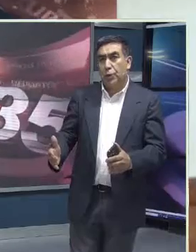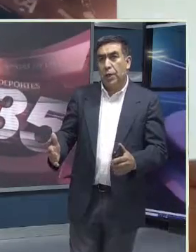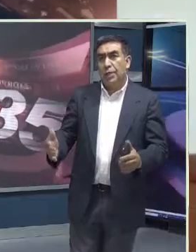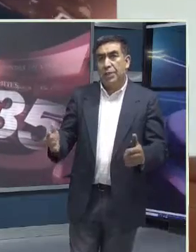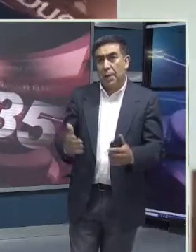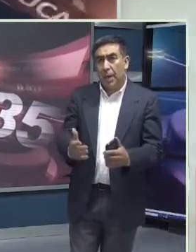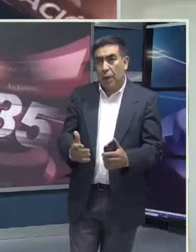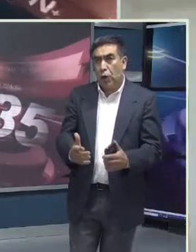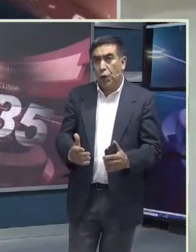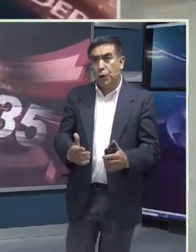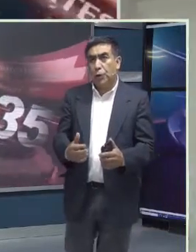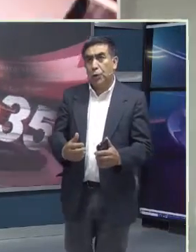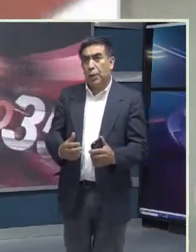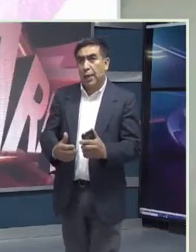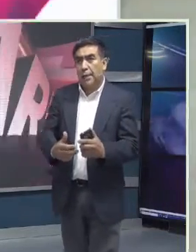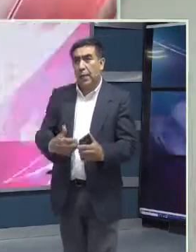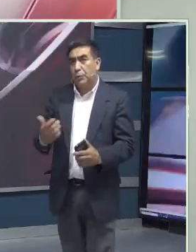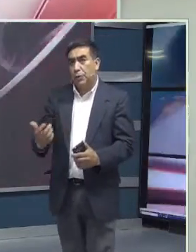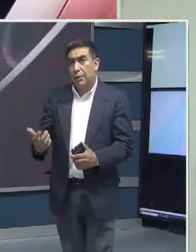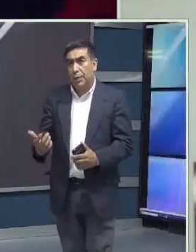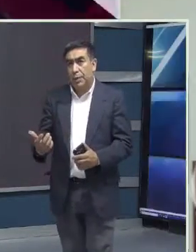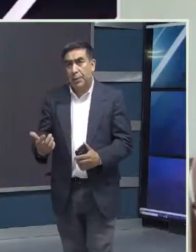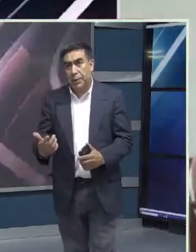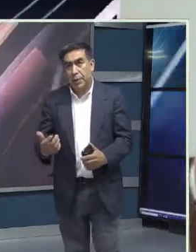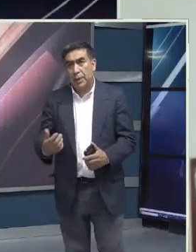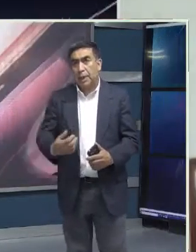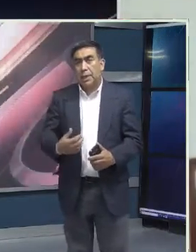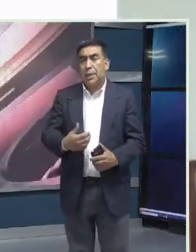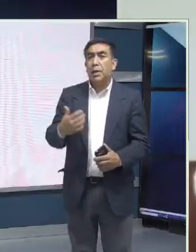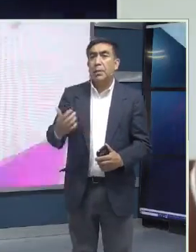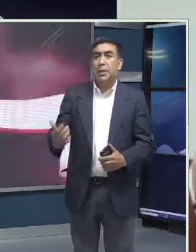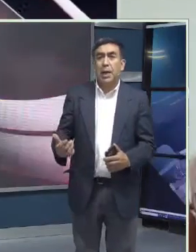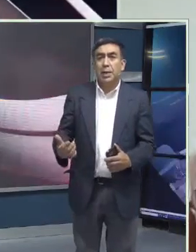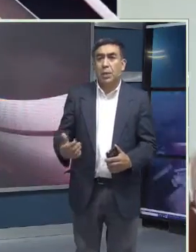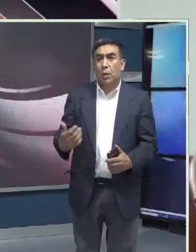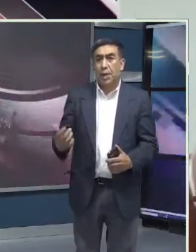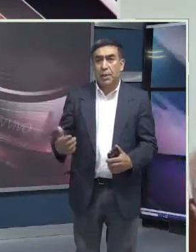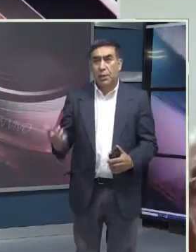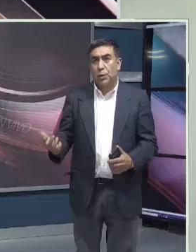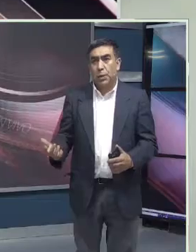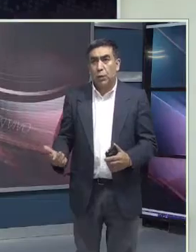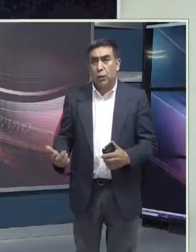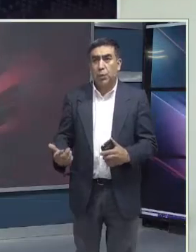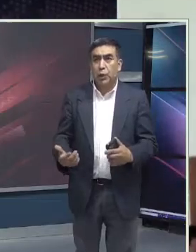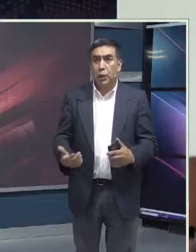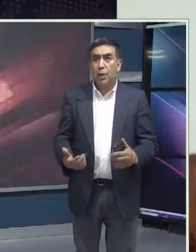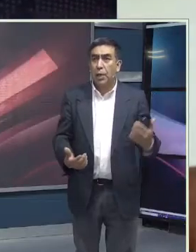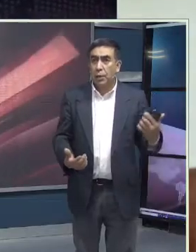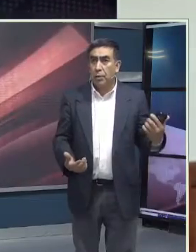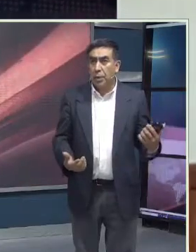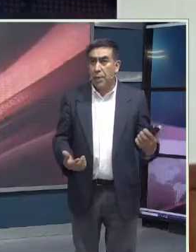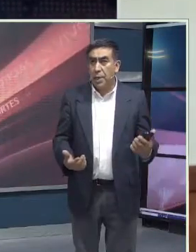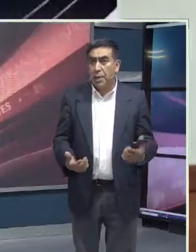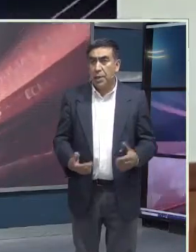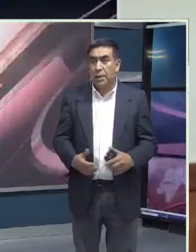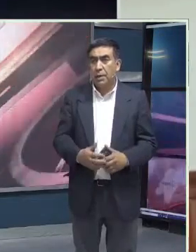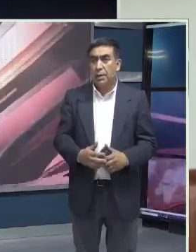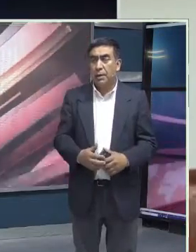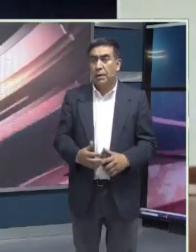otro, sea más corto, ya que así muchas veces las personas deben esperar hasta 40, 50 minutos para tomar el colectivo que